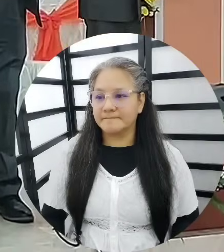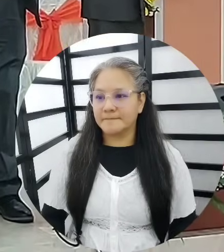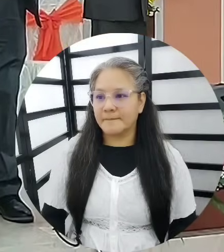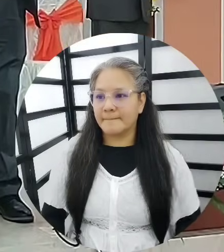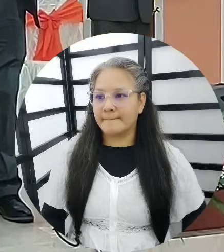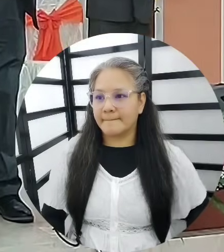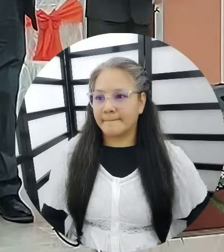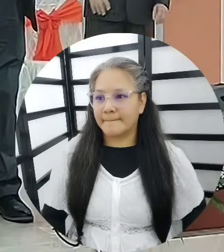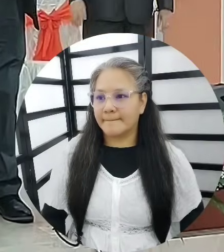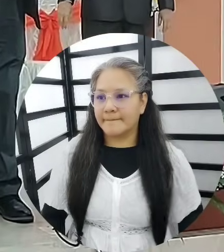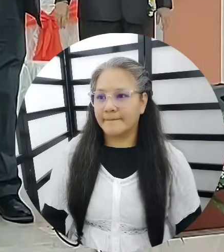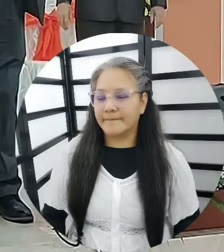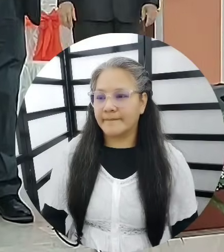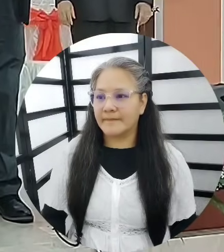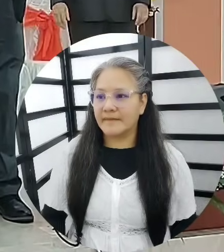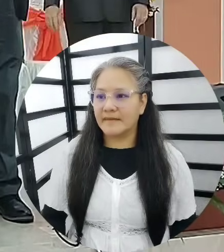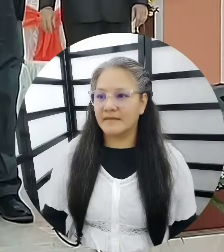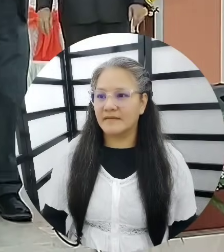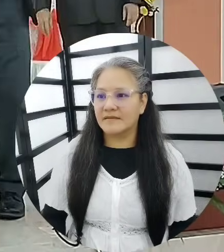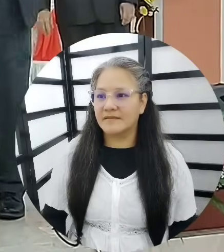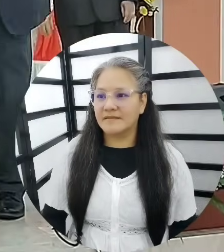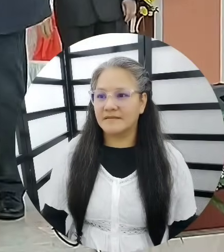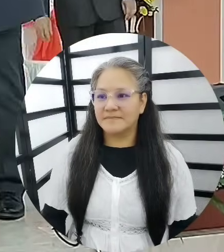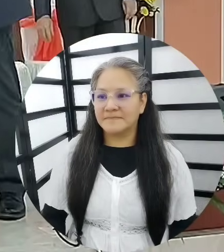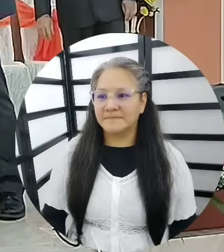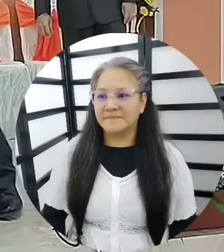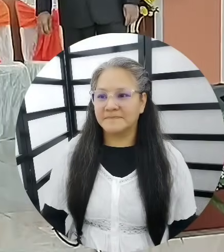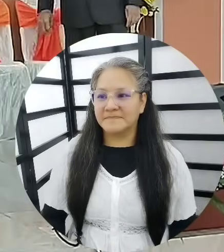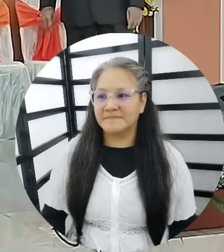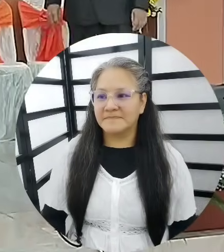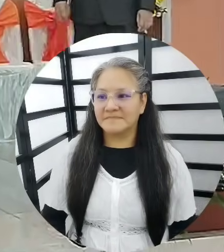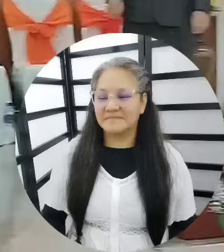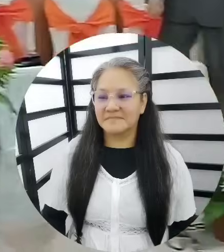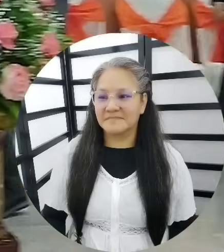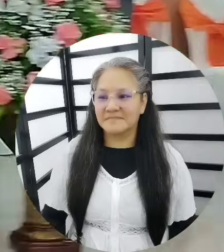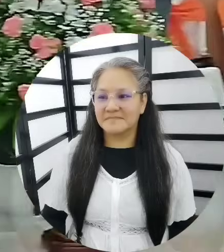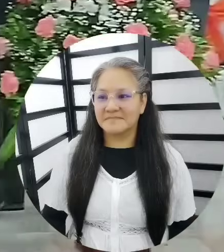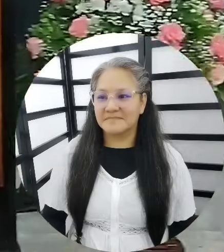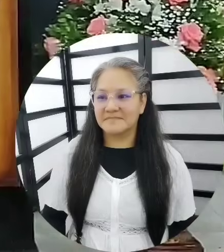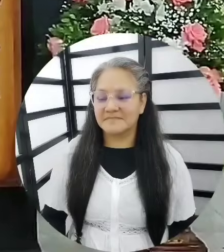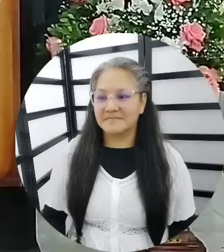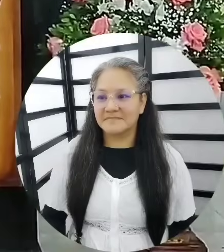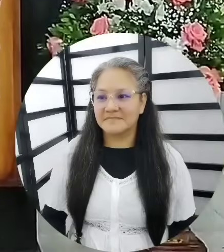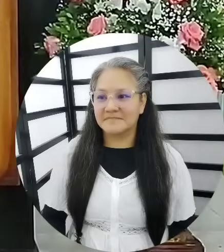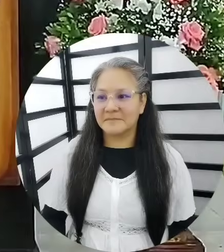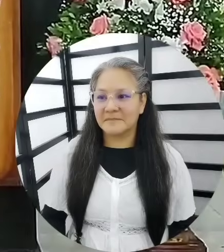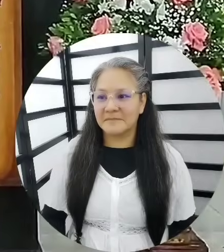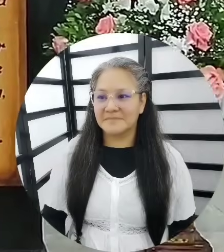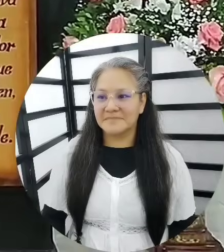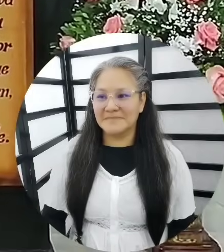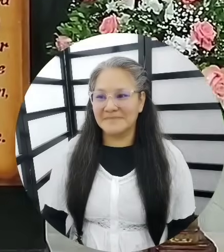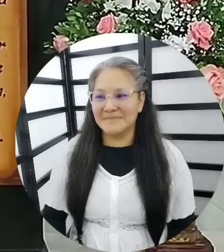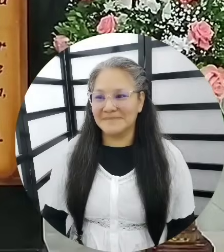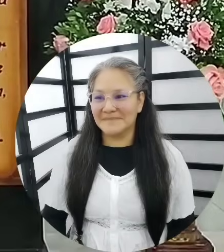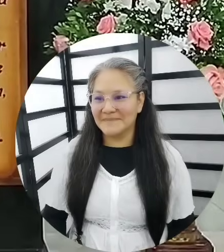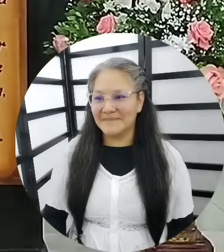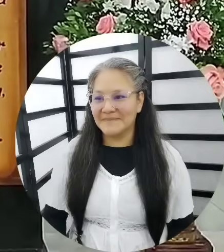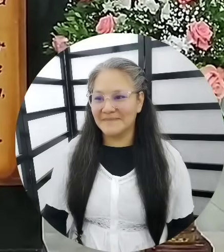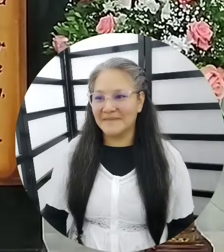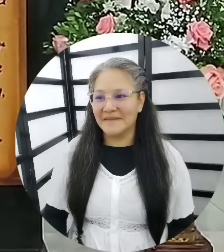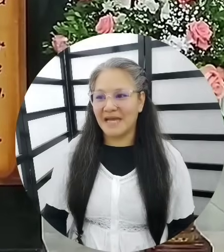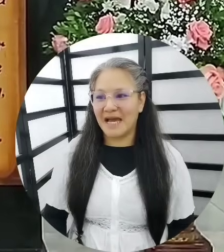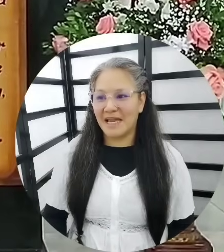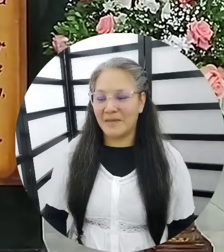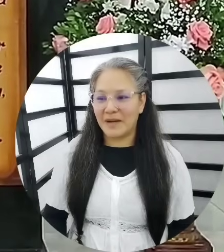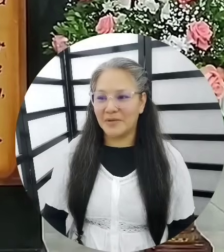Termino con esto. Eso me tiene nervioso, ese teléfono que está ahí. Gloria, porque es que no he avanzado ni una cuarta,